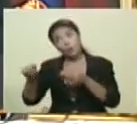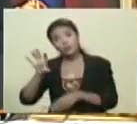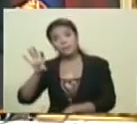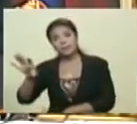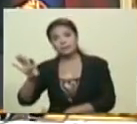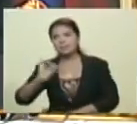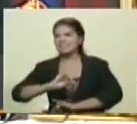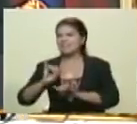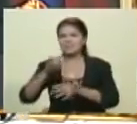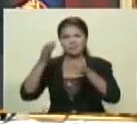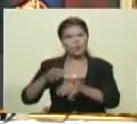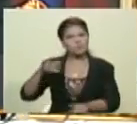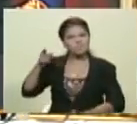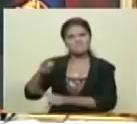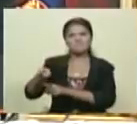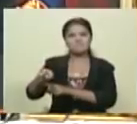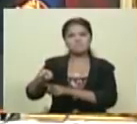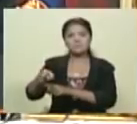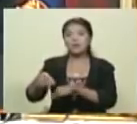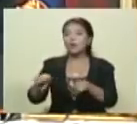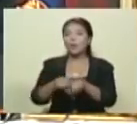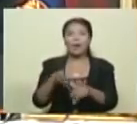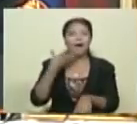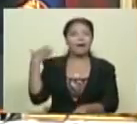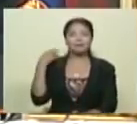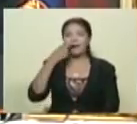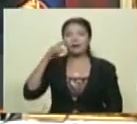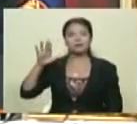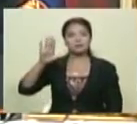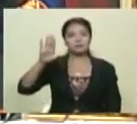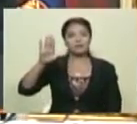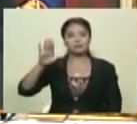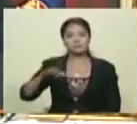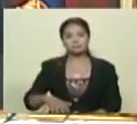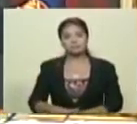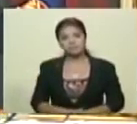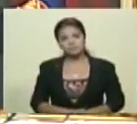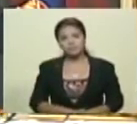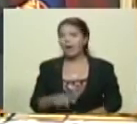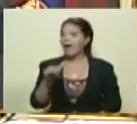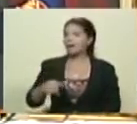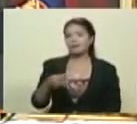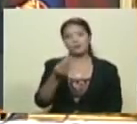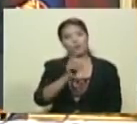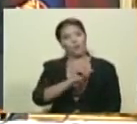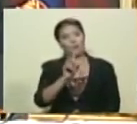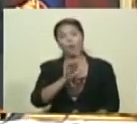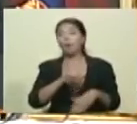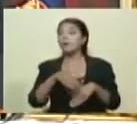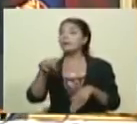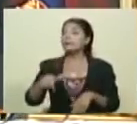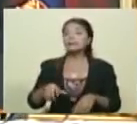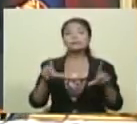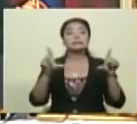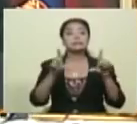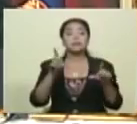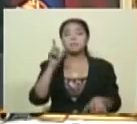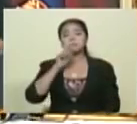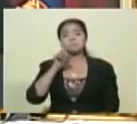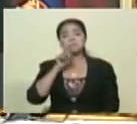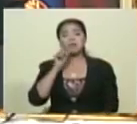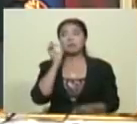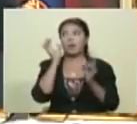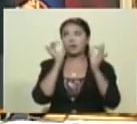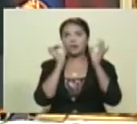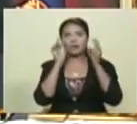ya sería condenado casi como se condenó a Hitler. Aquí no, porque los medios de comunicación mienten, preparan y